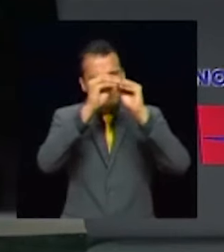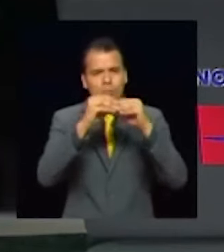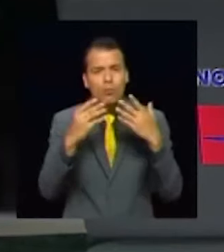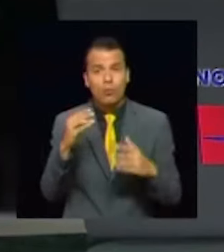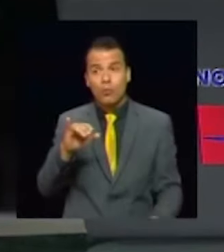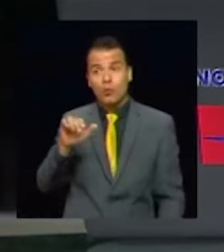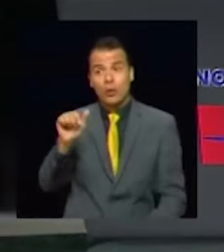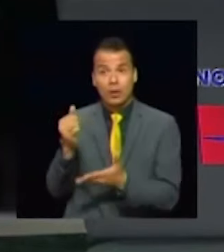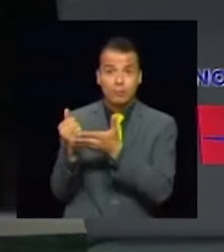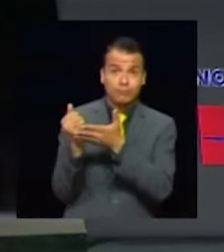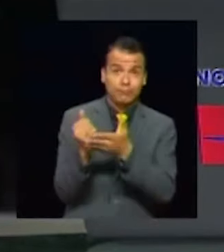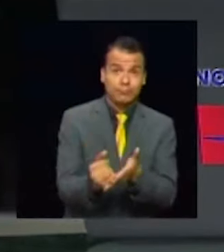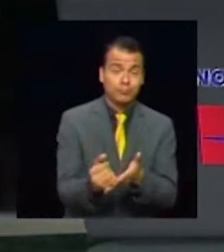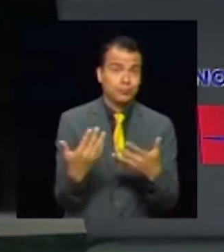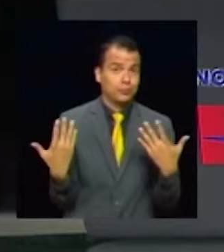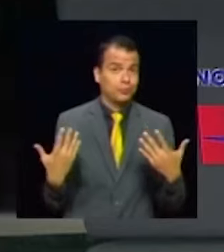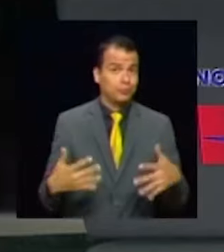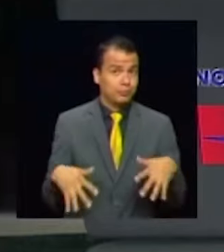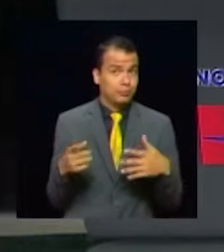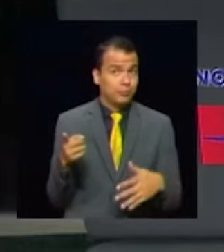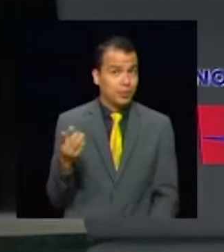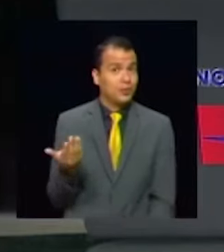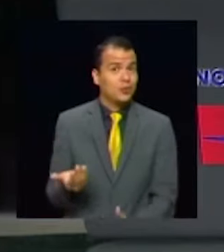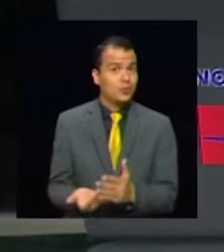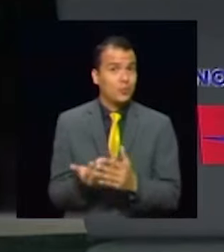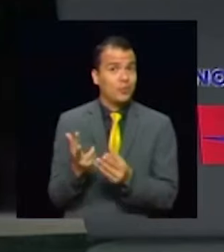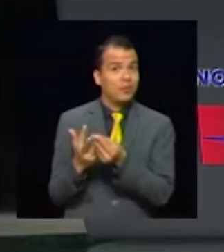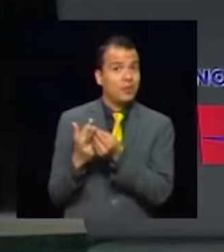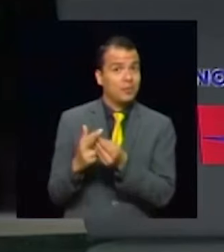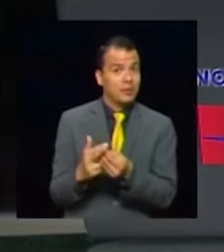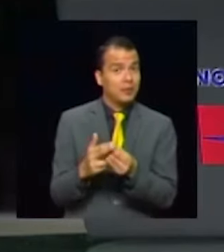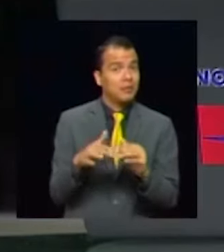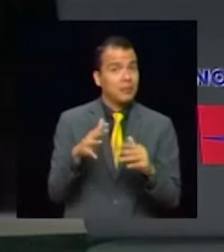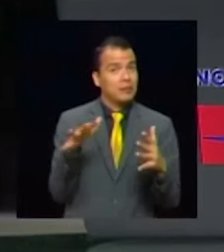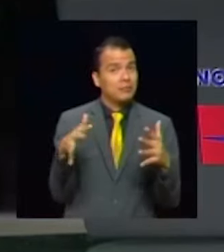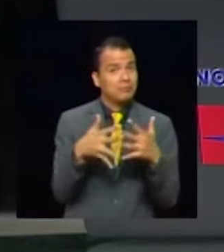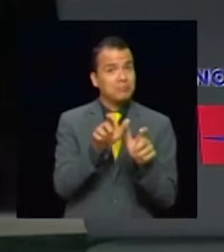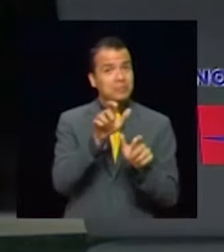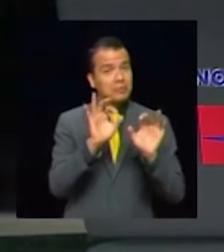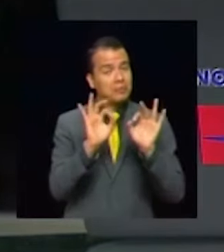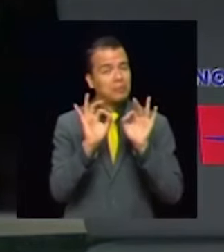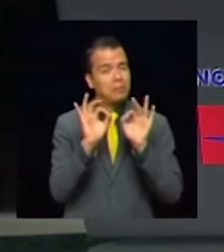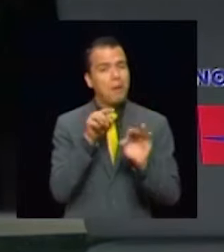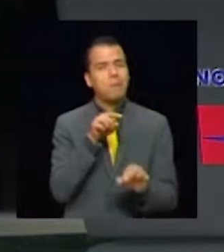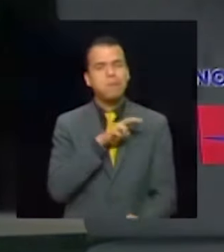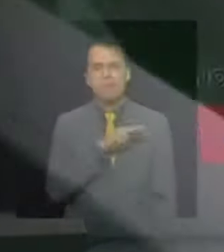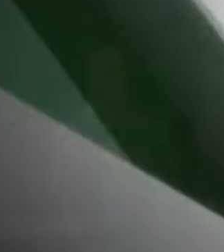tecnológicos una importante herramienta para apoyar el talento emergente en la región. Buena esa, Vallecaucano.